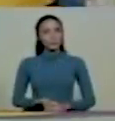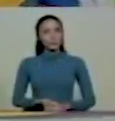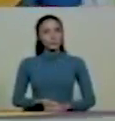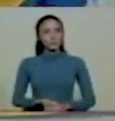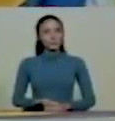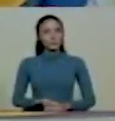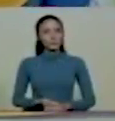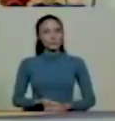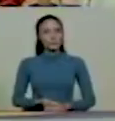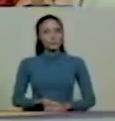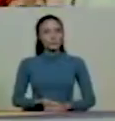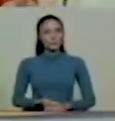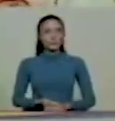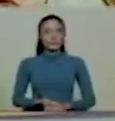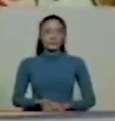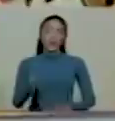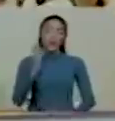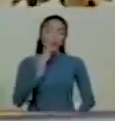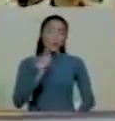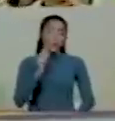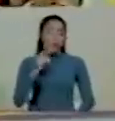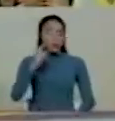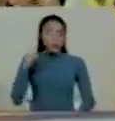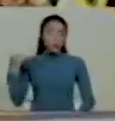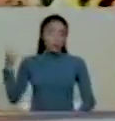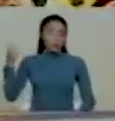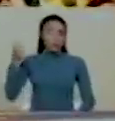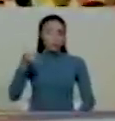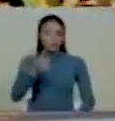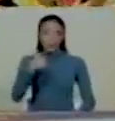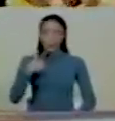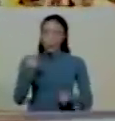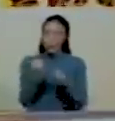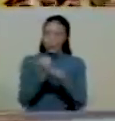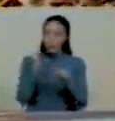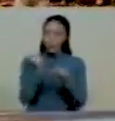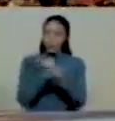Con la experiencia acumulada de estos años,